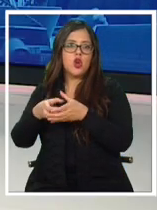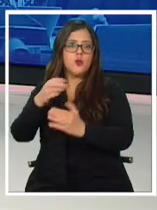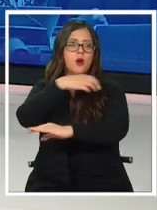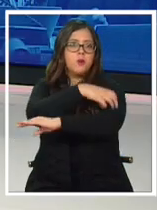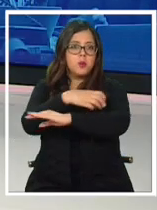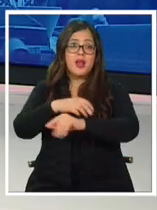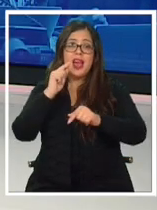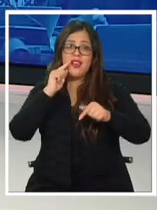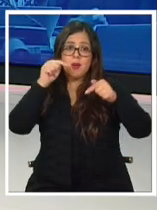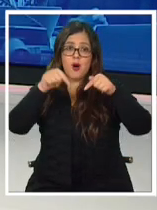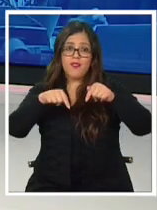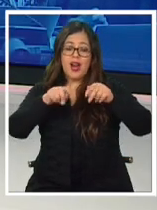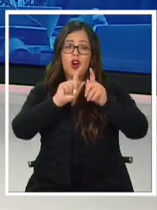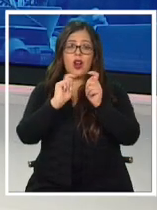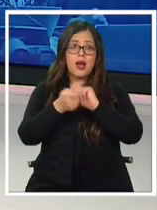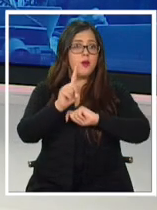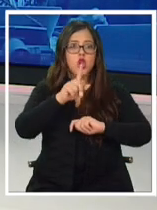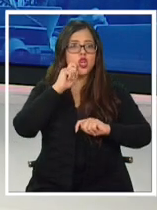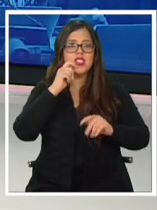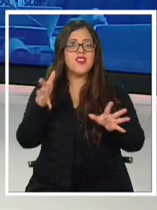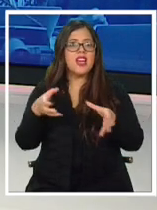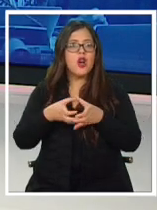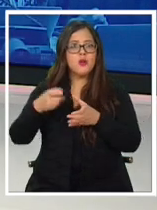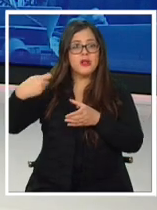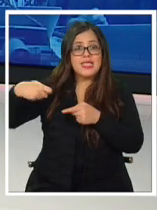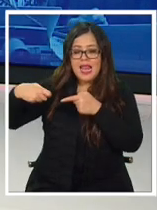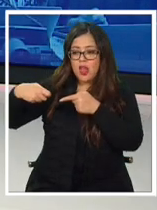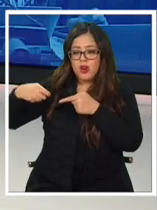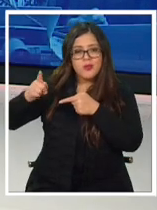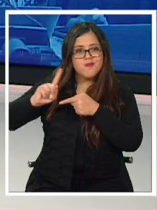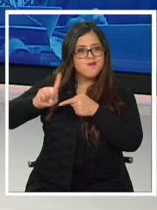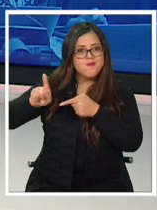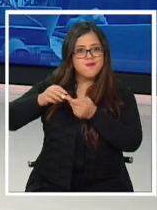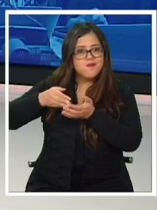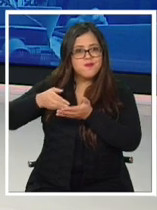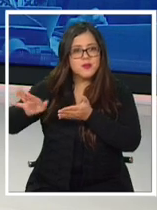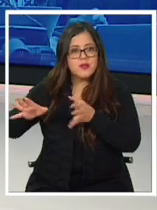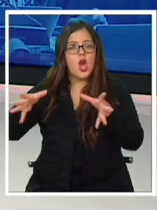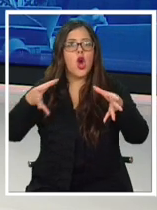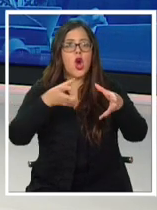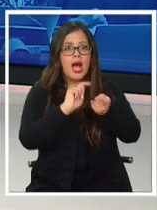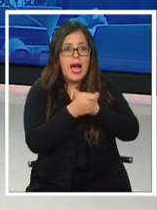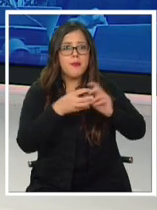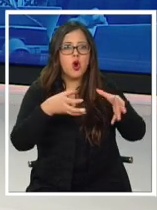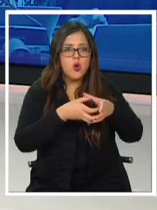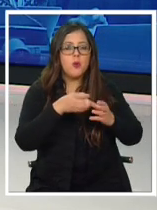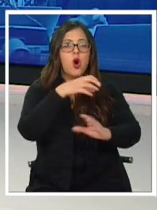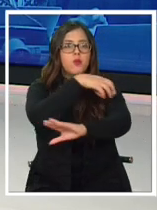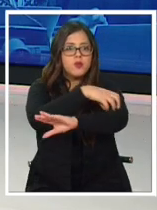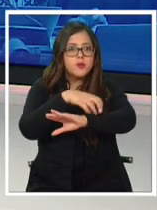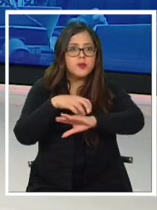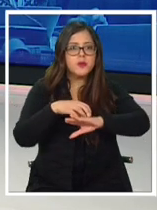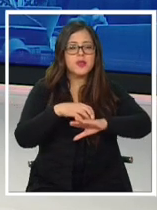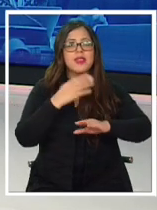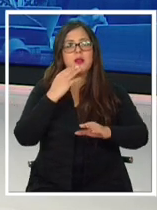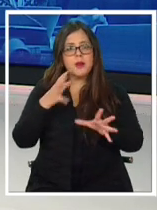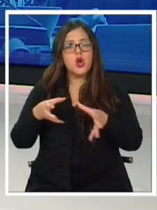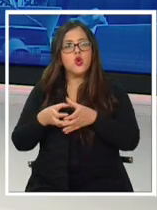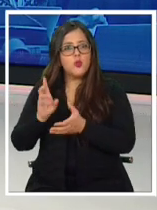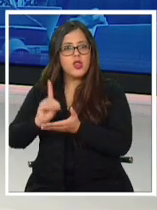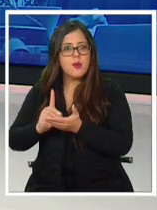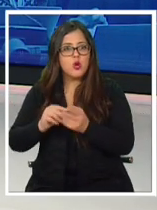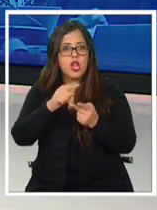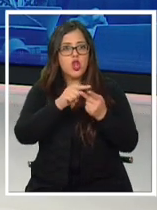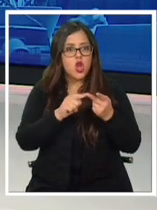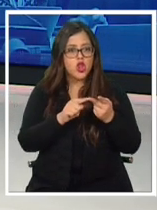el cambio, ¿cierto? Ya no se habla de Senado, sino que de Cámara de las Regiones y de este Congreso de Diputados y de